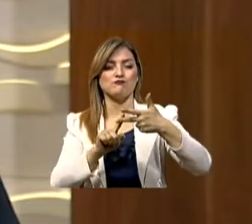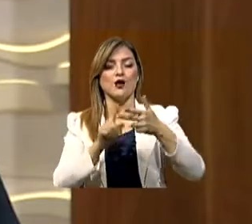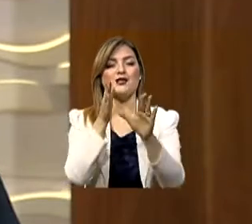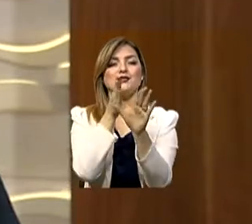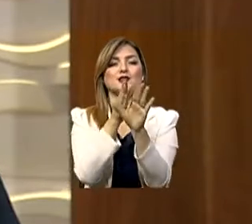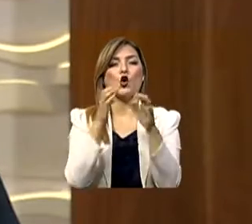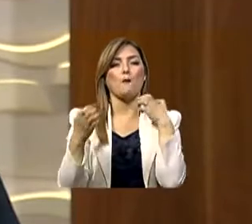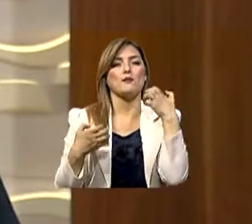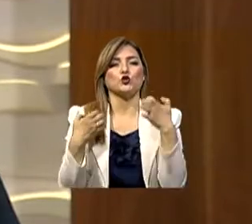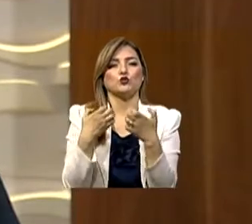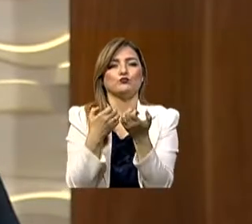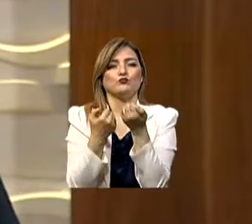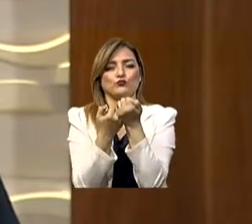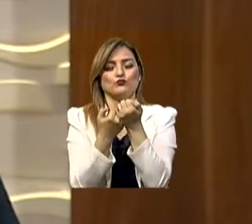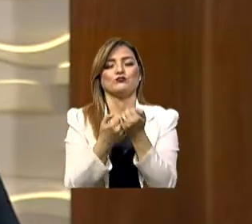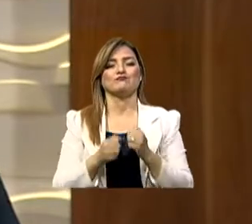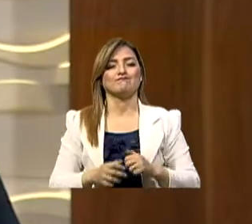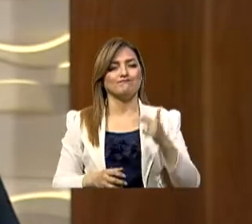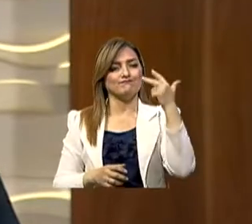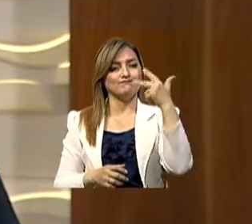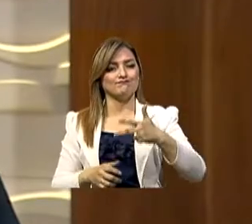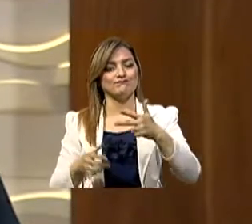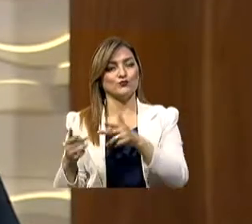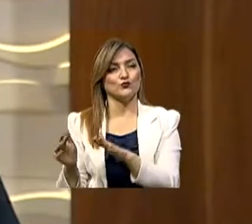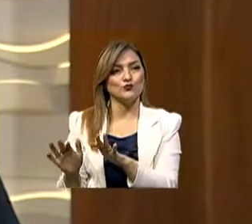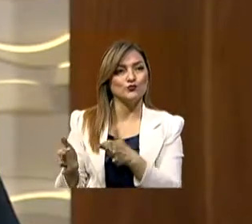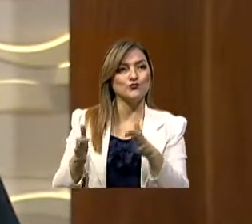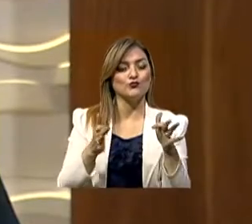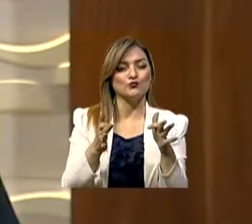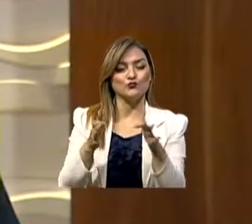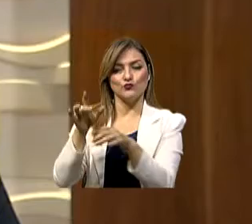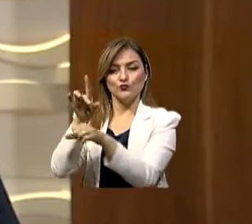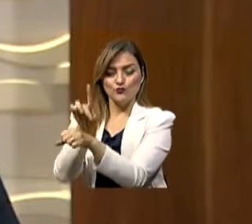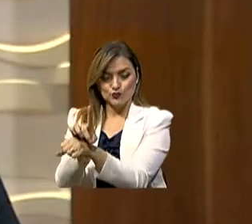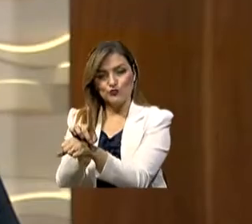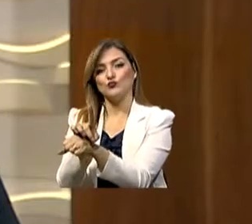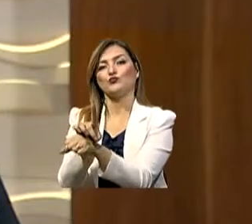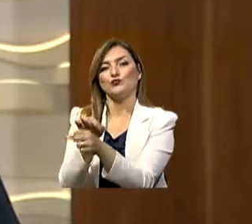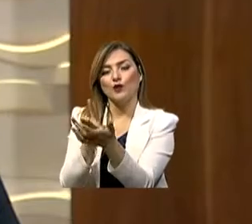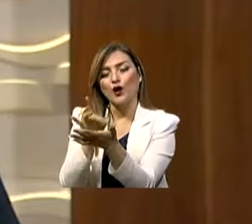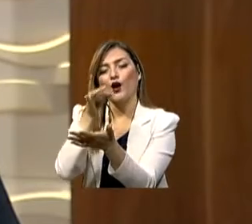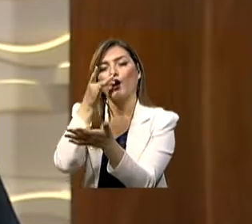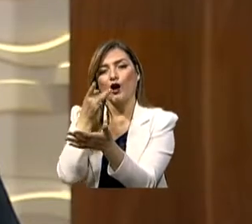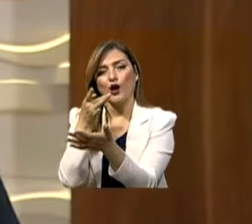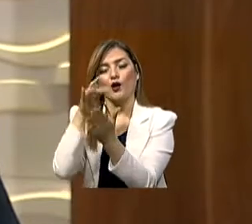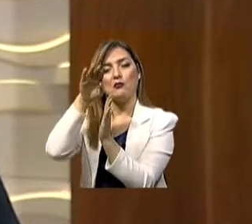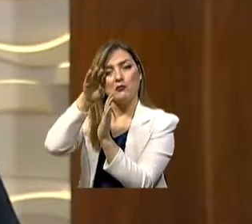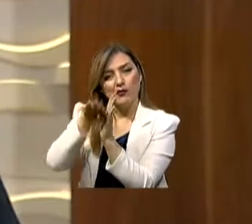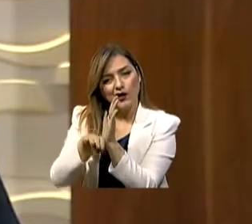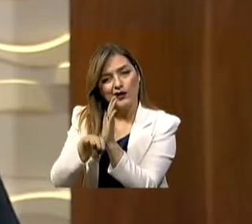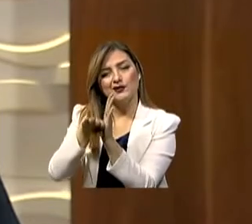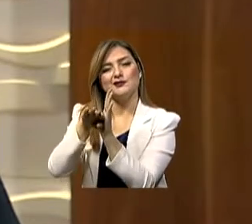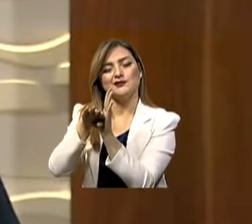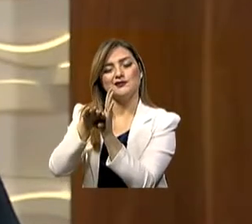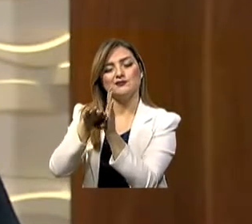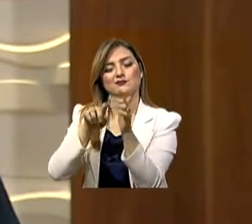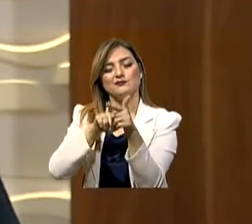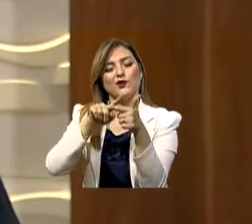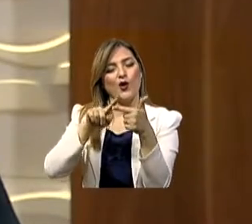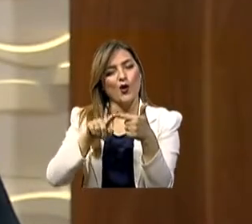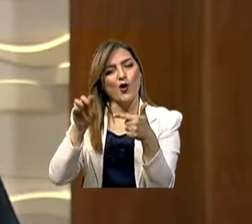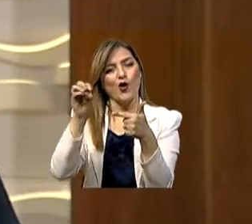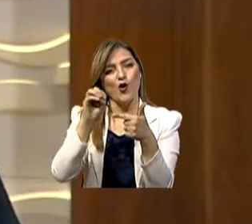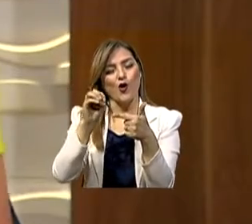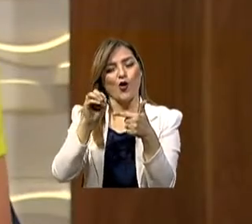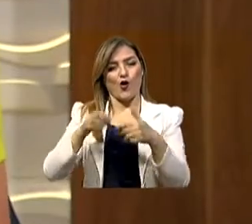si a ello le sumamos tratamientos médicos es decir medicamentos para bajar de peso o colocamos